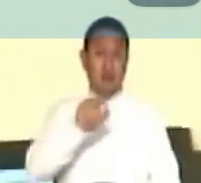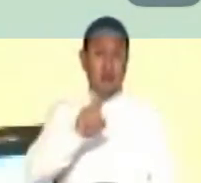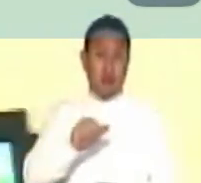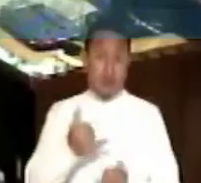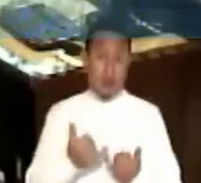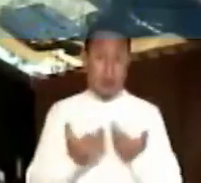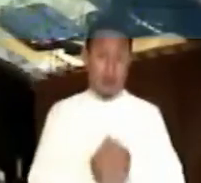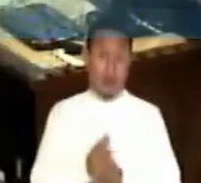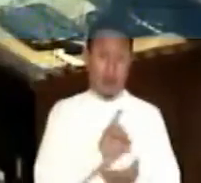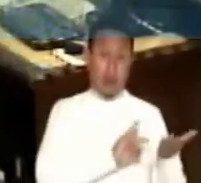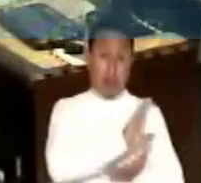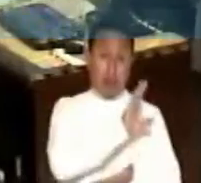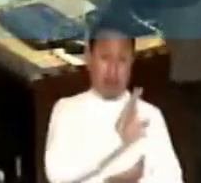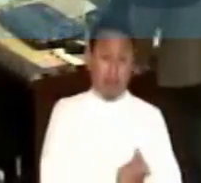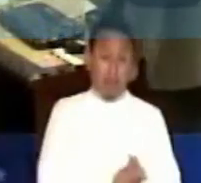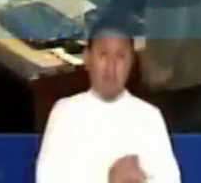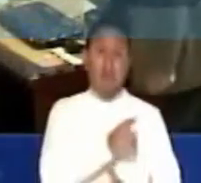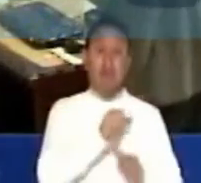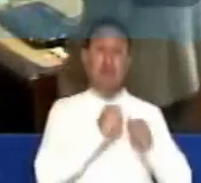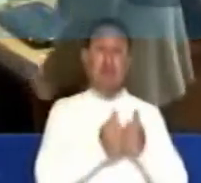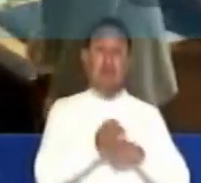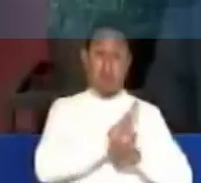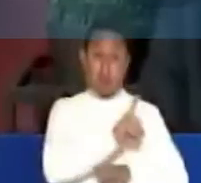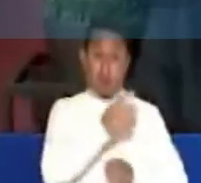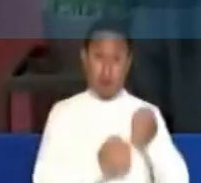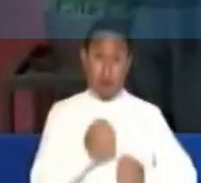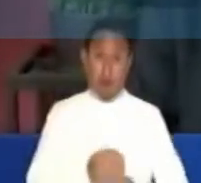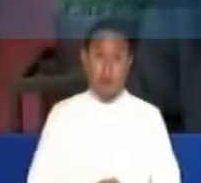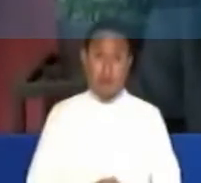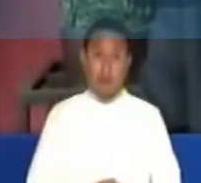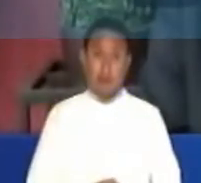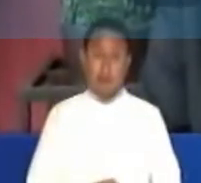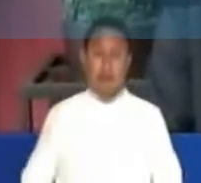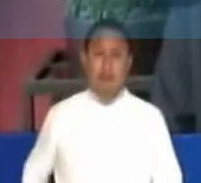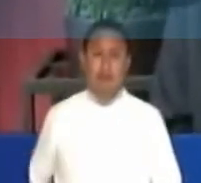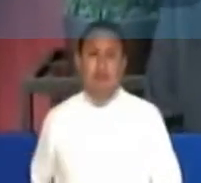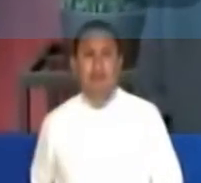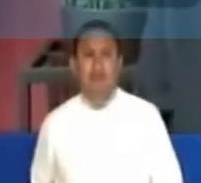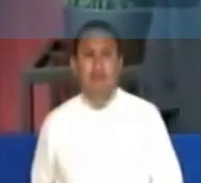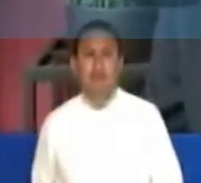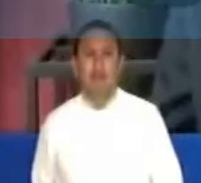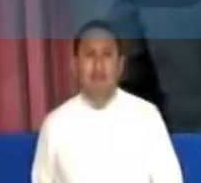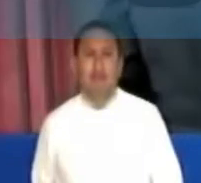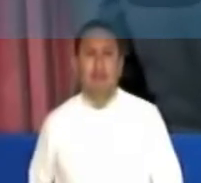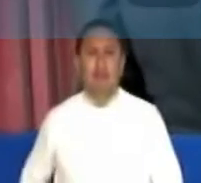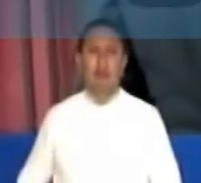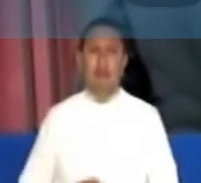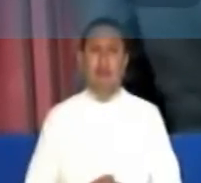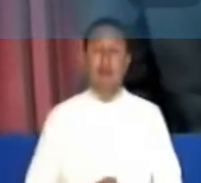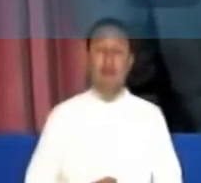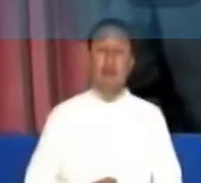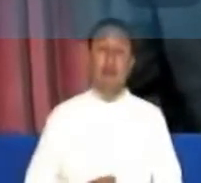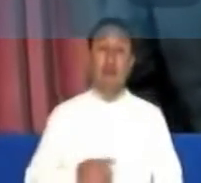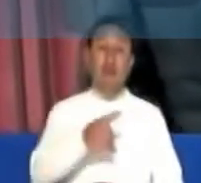cargo, lo que ha generado más de un impasse en el legislativo, sería la punta del eslabón de lo que está detrás, desde la